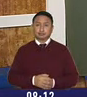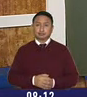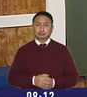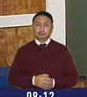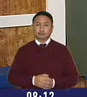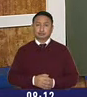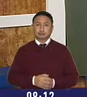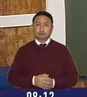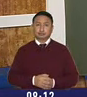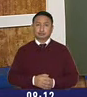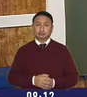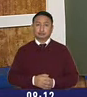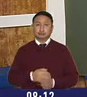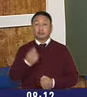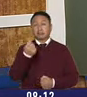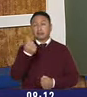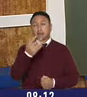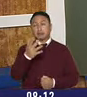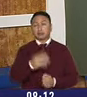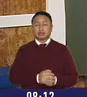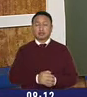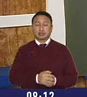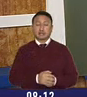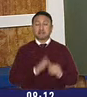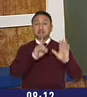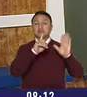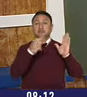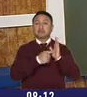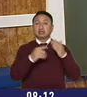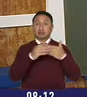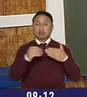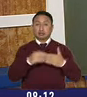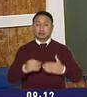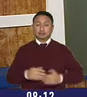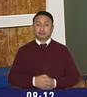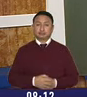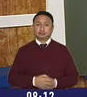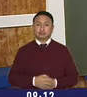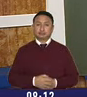transporte. Ascenderían las pérdidas a no menos de $6,000.